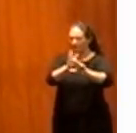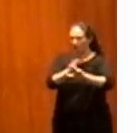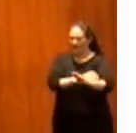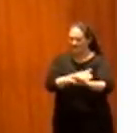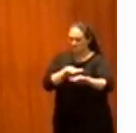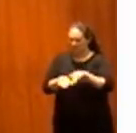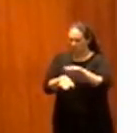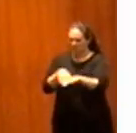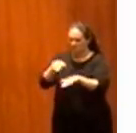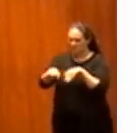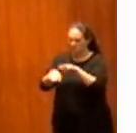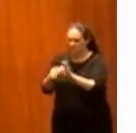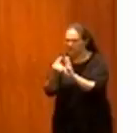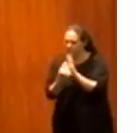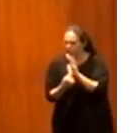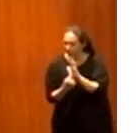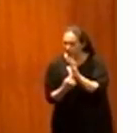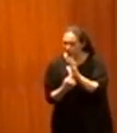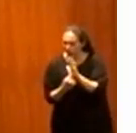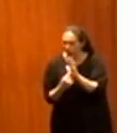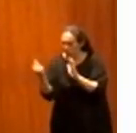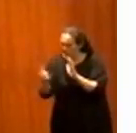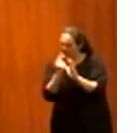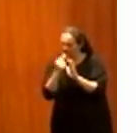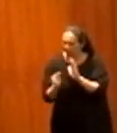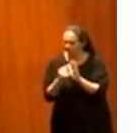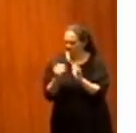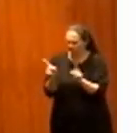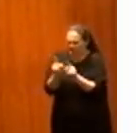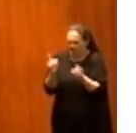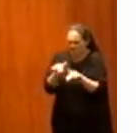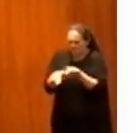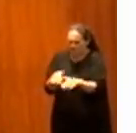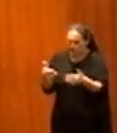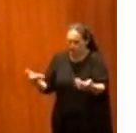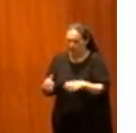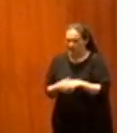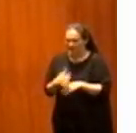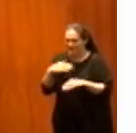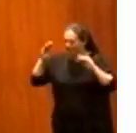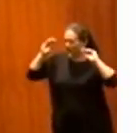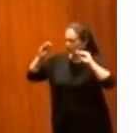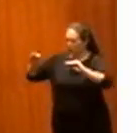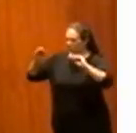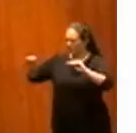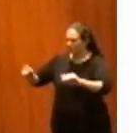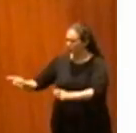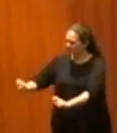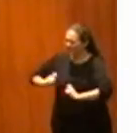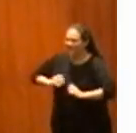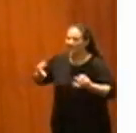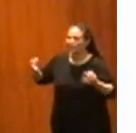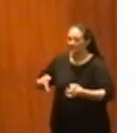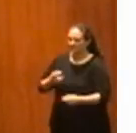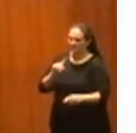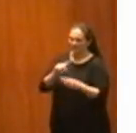que marquen esos pasos antes de entregarnos un trabajo. Desde los pequeños les estamos queriendo formar en qué tienen que entregar. Tiene que poner